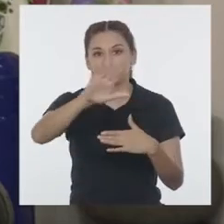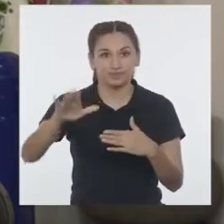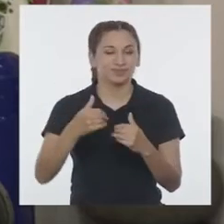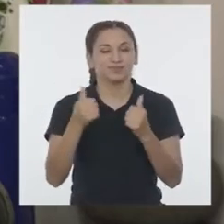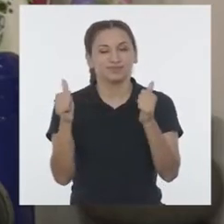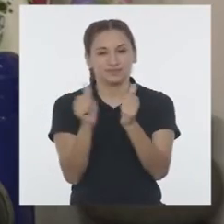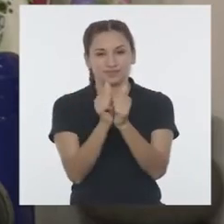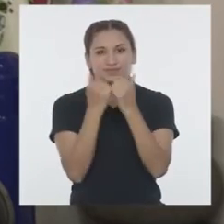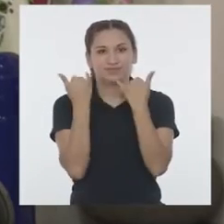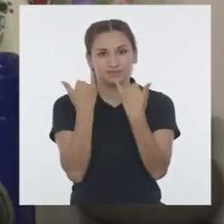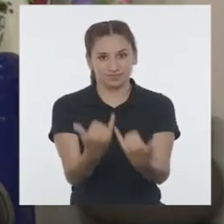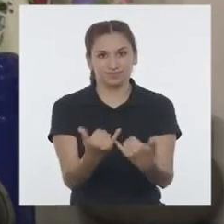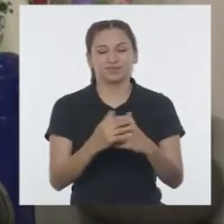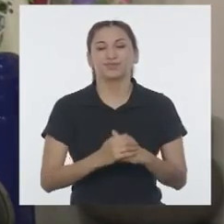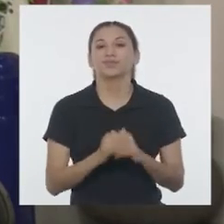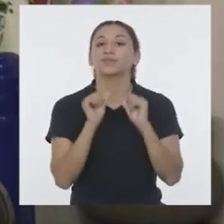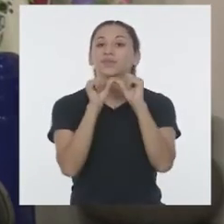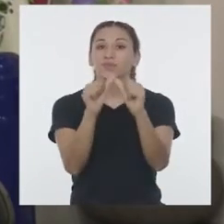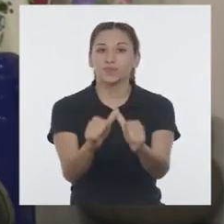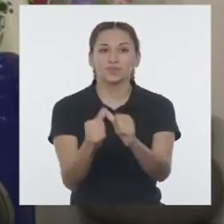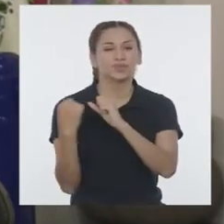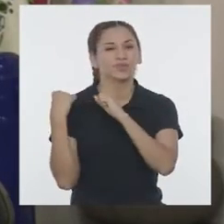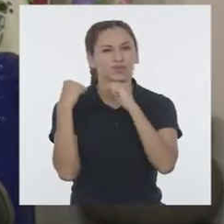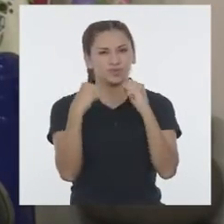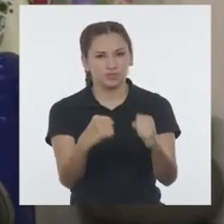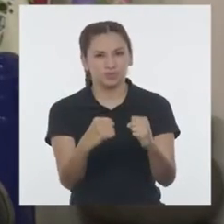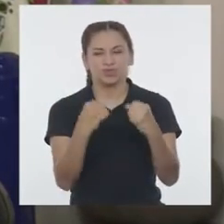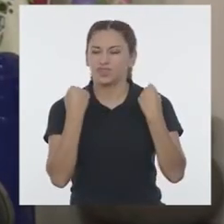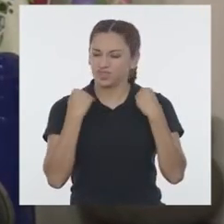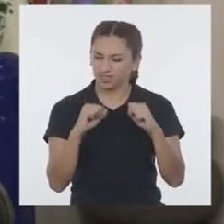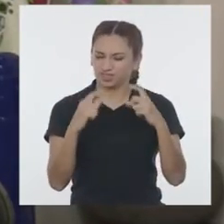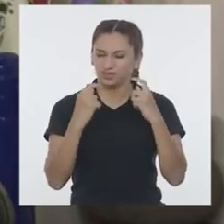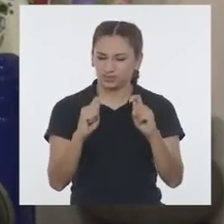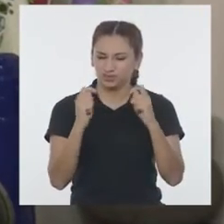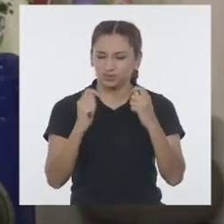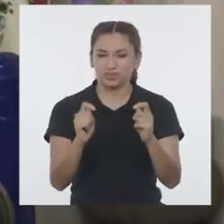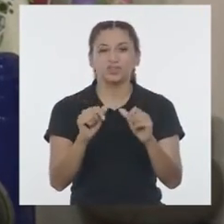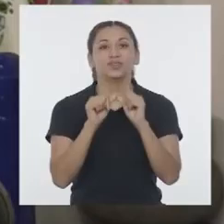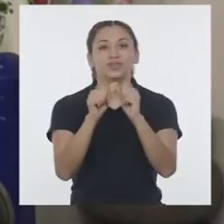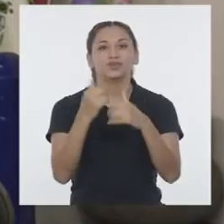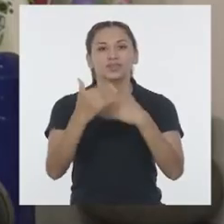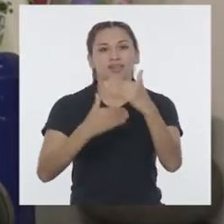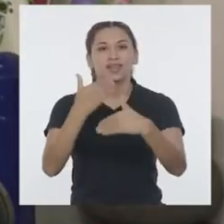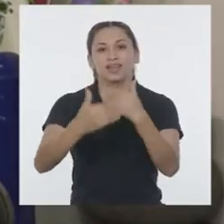Gracias por acompañarnos el día de hoy. Sigamos poniendo todo nuestro esfuerzo para